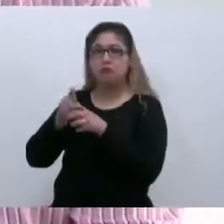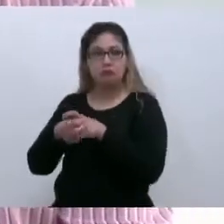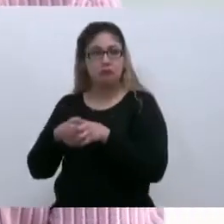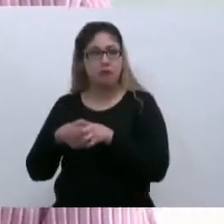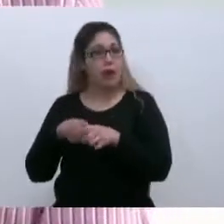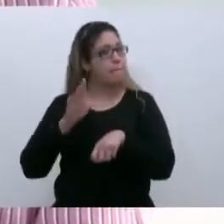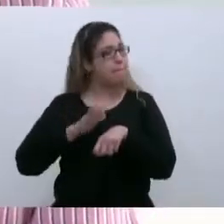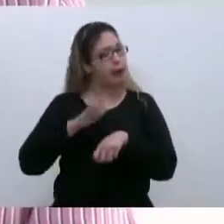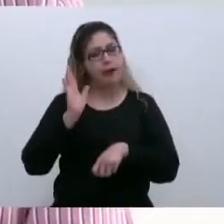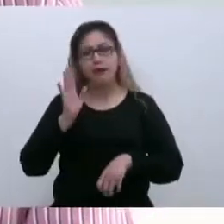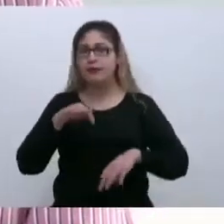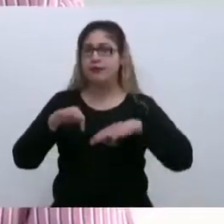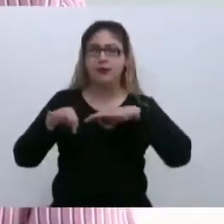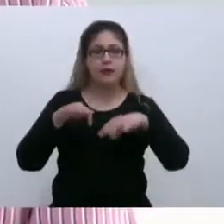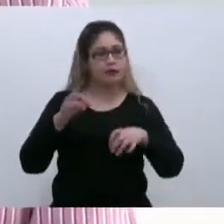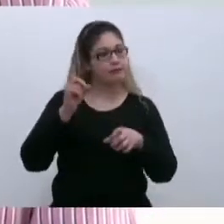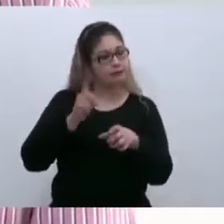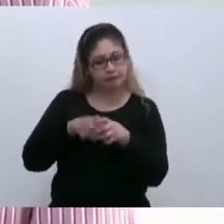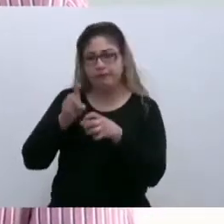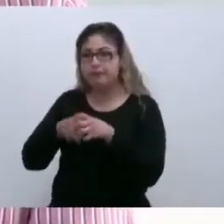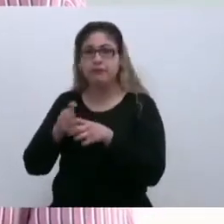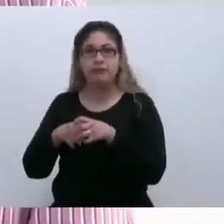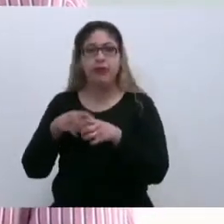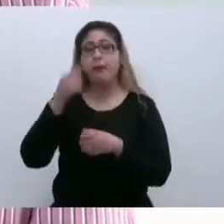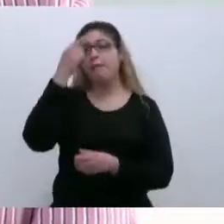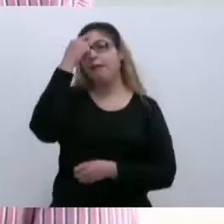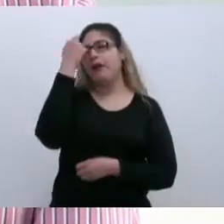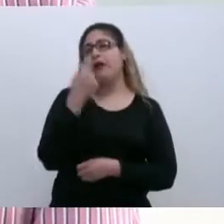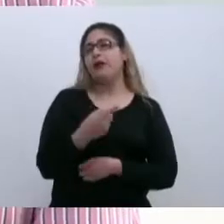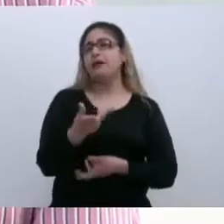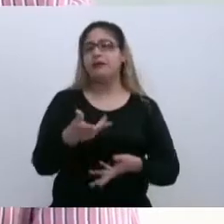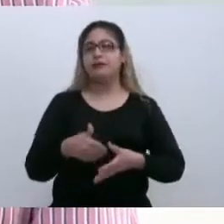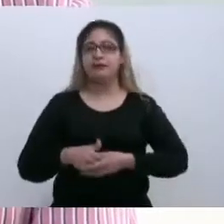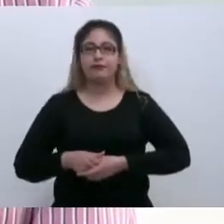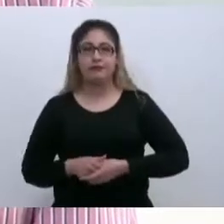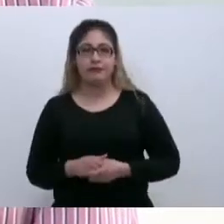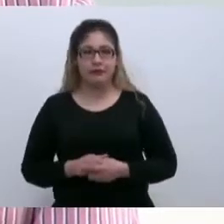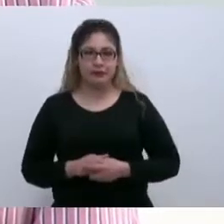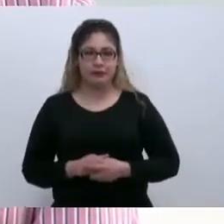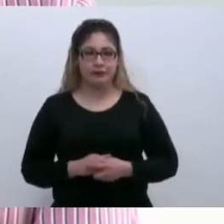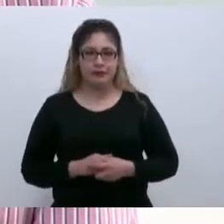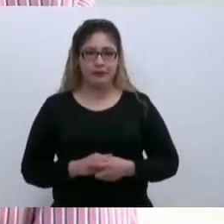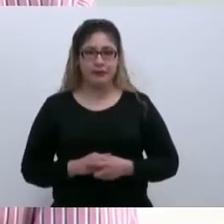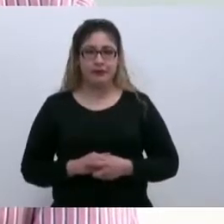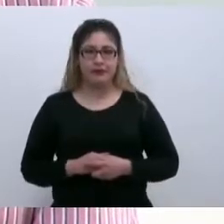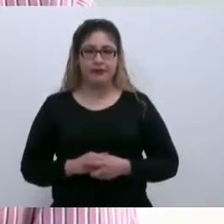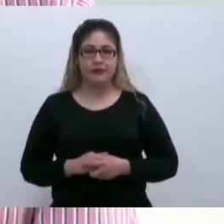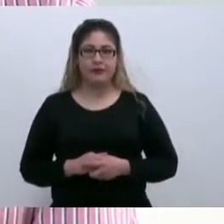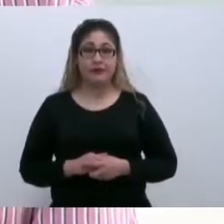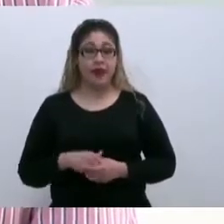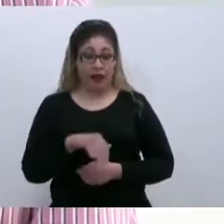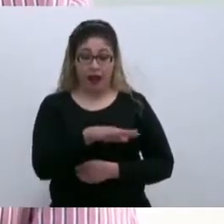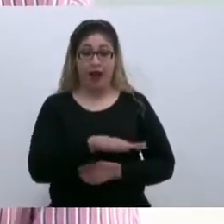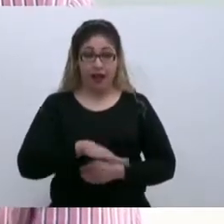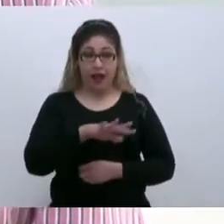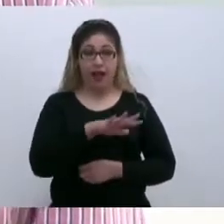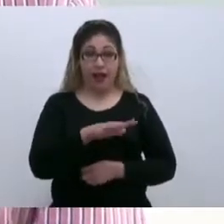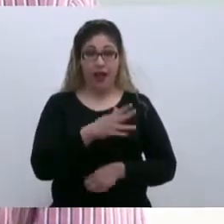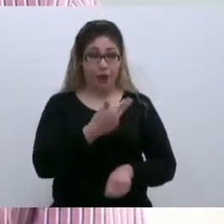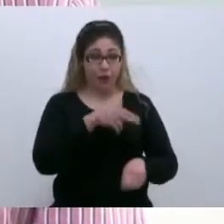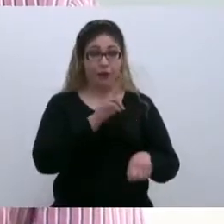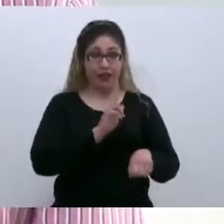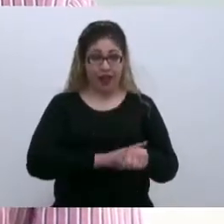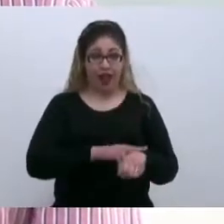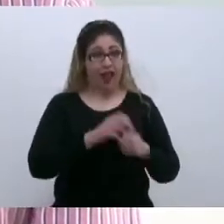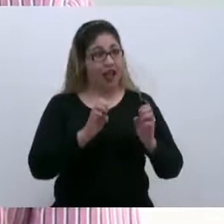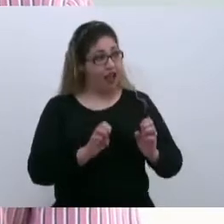trabajadores de la salud para que se tengan las instalaciones, la infraestructura,